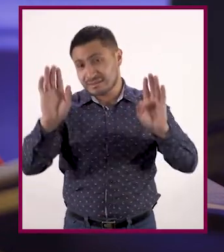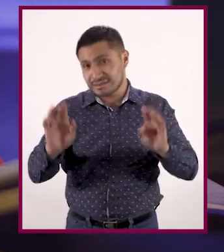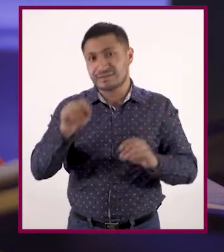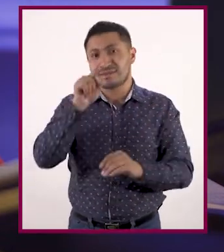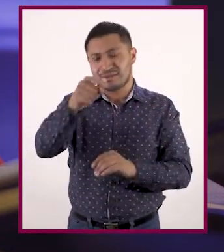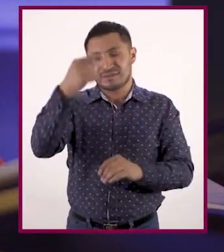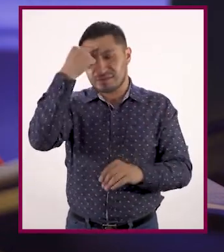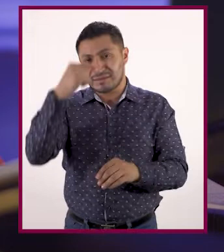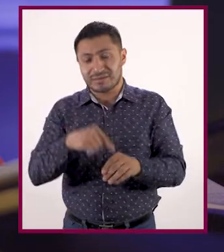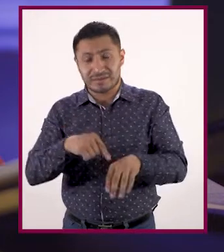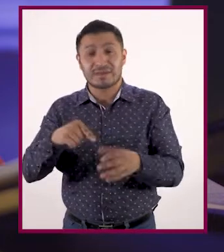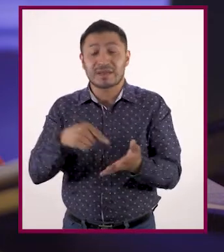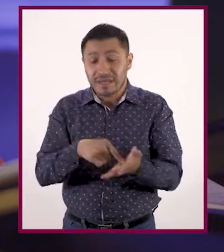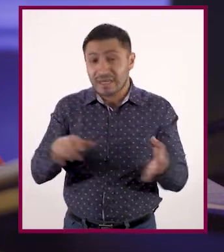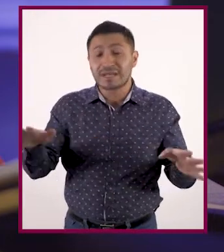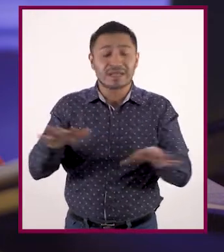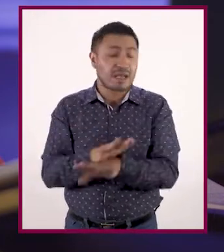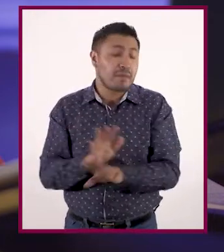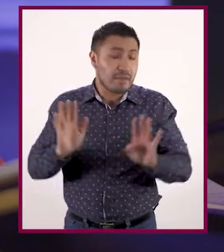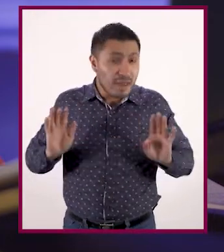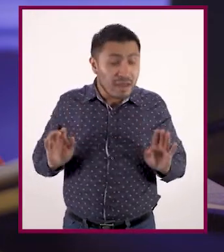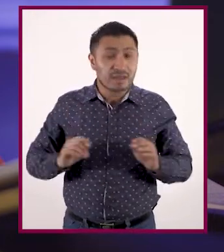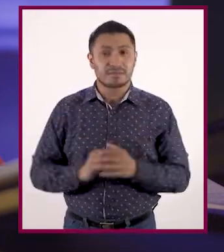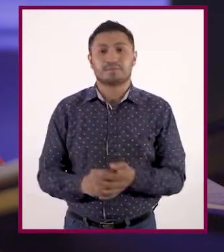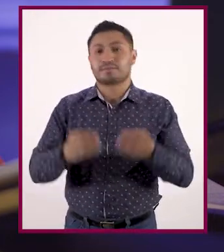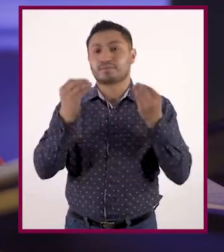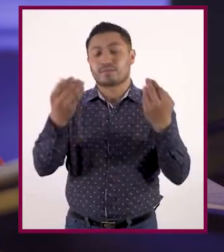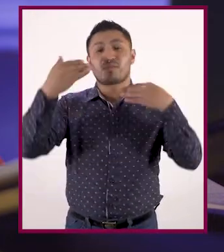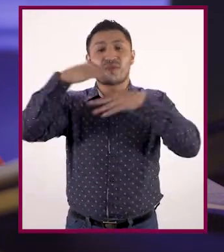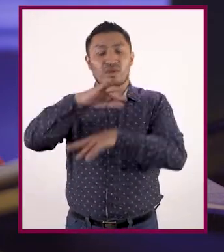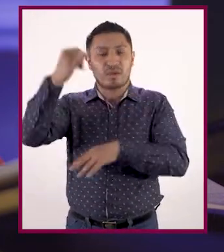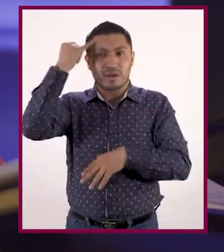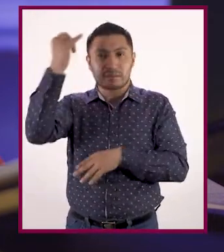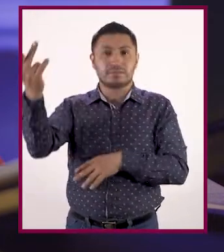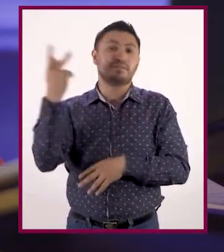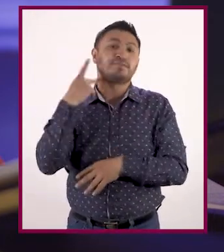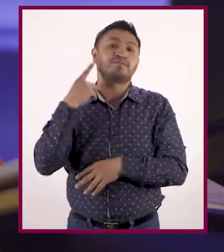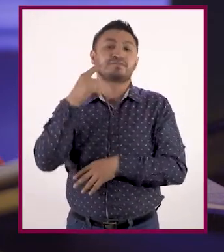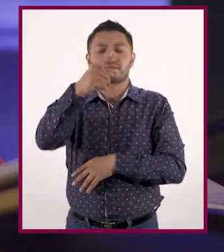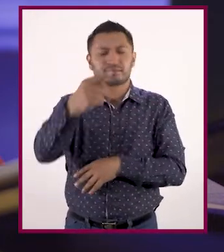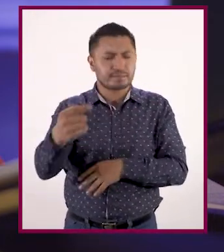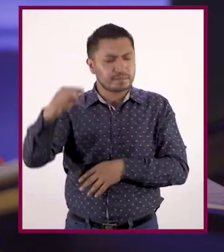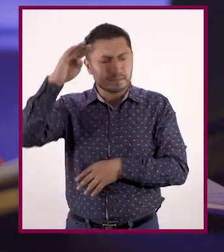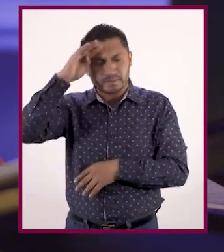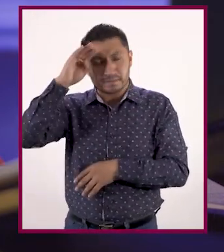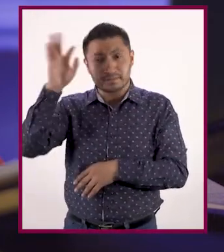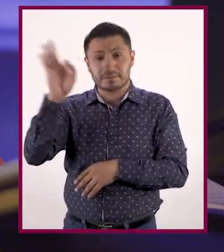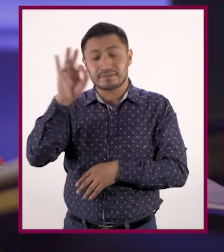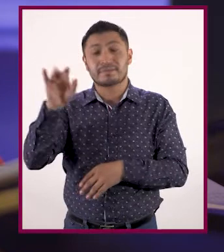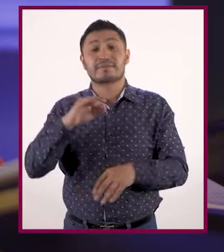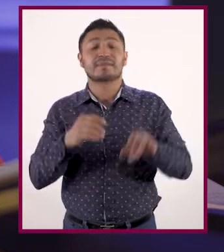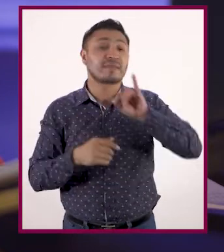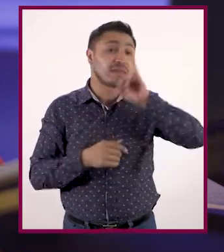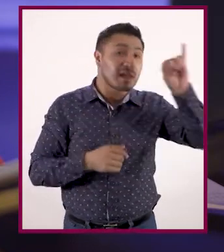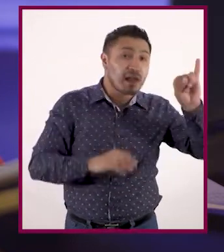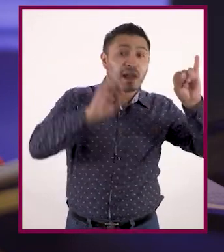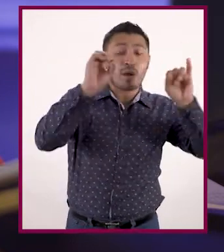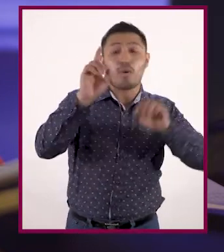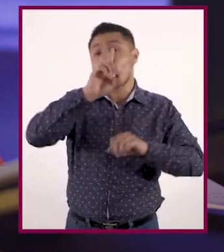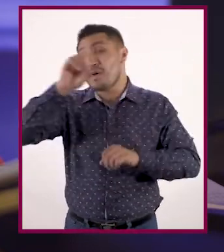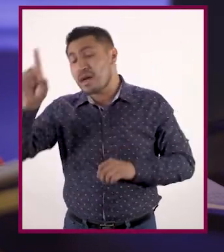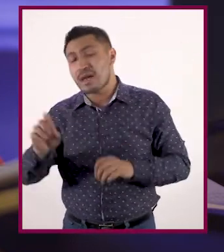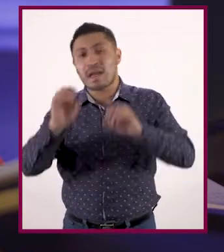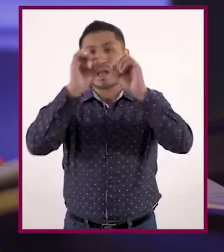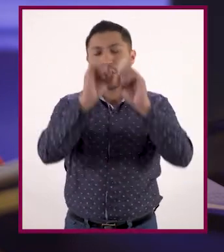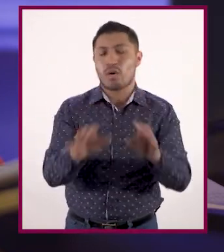deberían cambiar mucho tiene que ver con el espectro político con que nos identificamos si nos inclinamos más hacia la izquierda o hacia la derecha o si